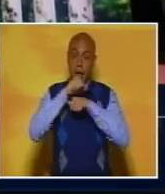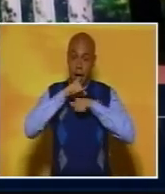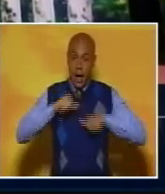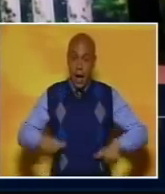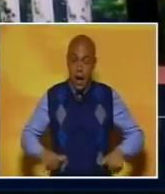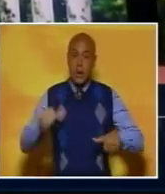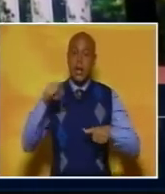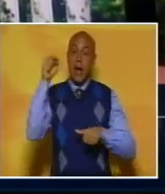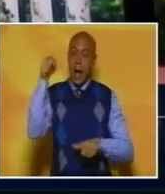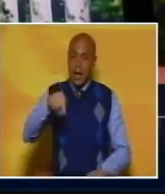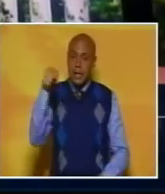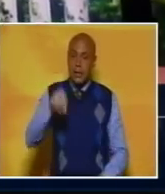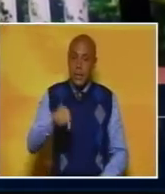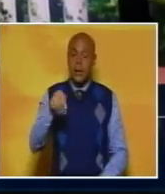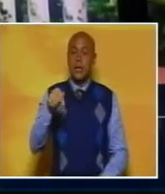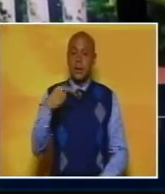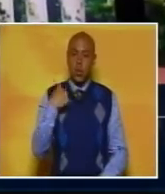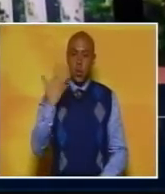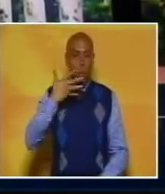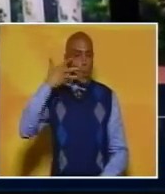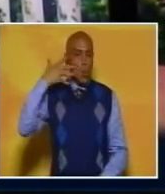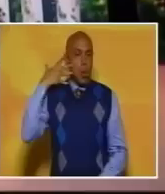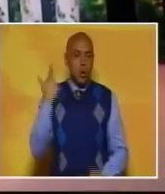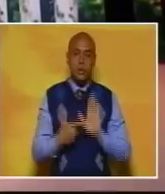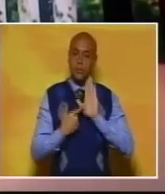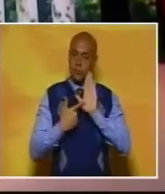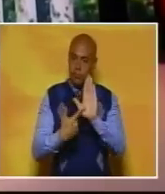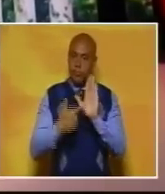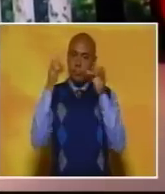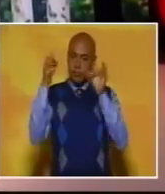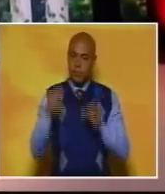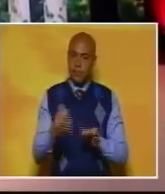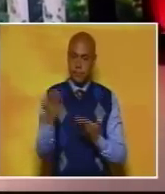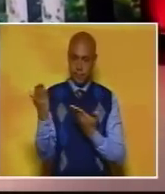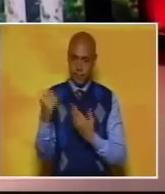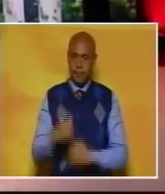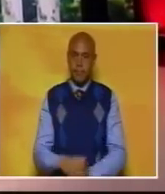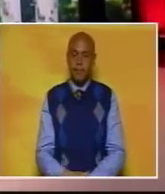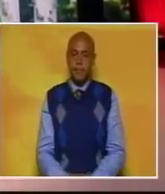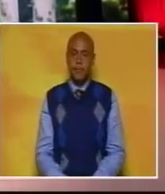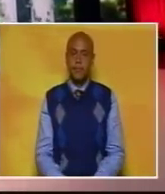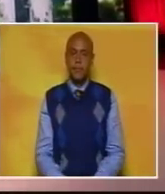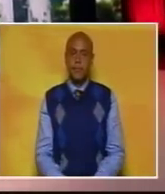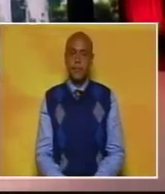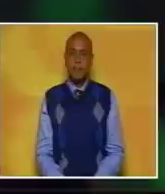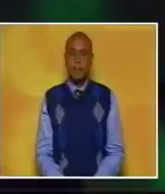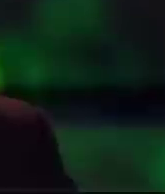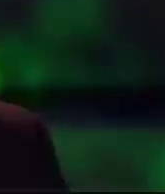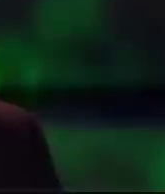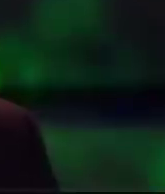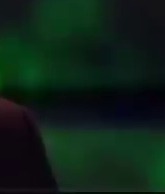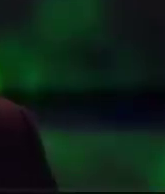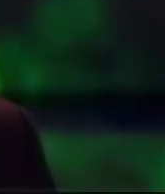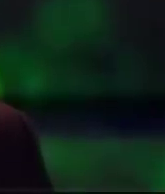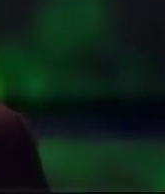Araure. Desde acá compartimos con orgullo su representación.